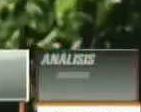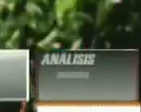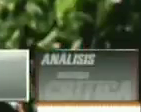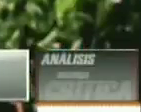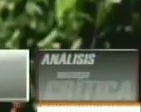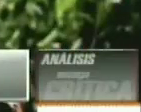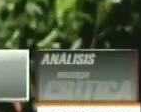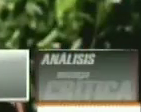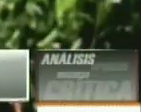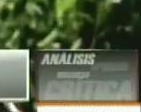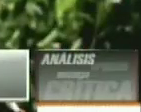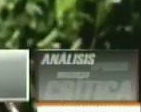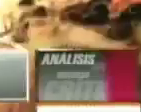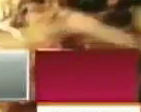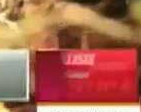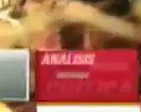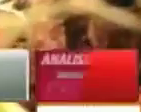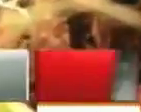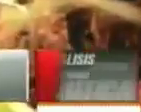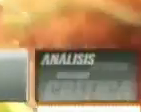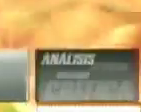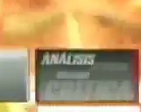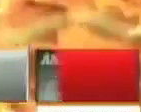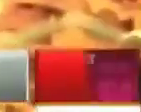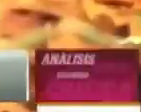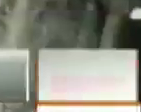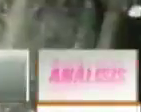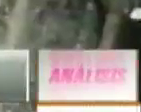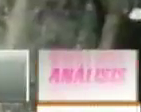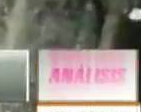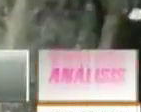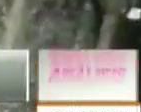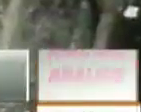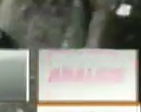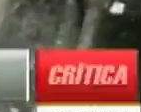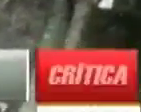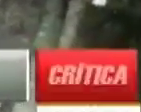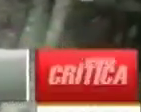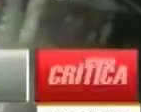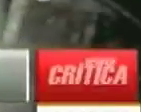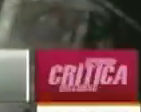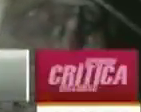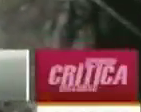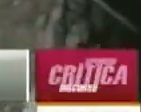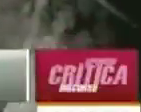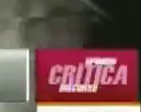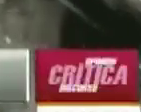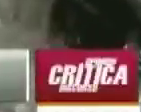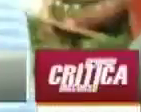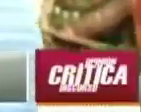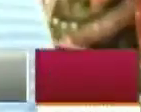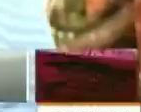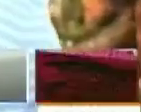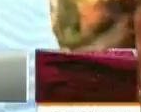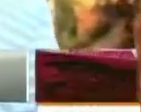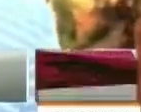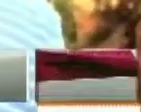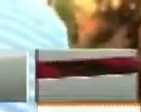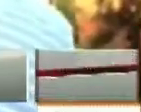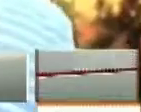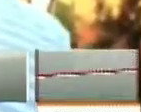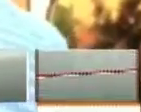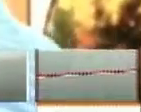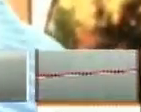Ni esperanza ni utopía, pues somos el horizonte, ni de la necesidad el pensamiento reporte. Que los sabios no